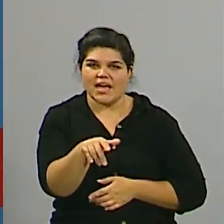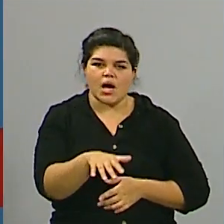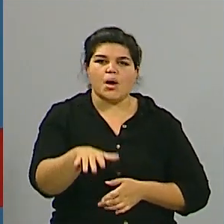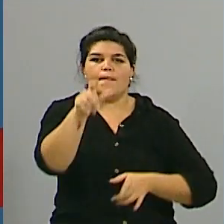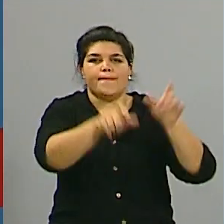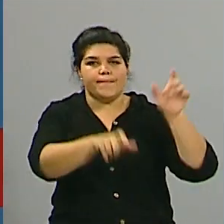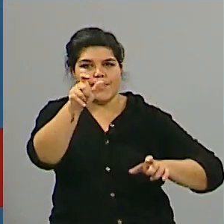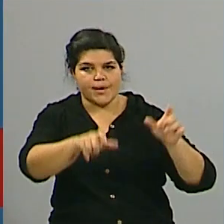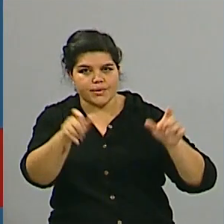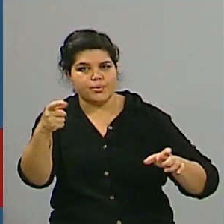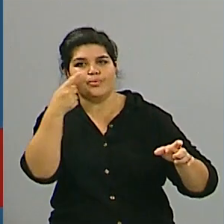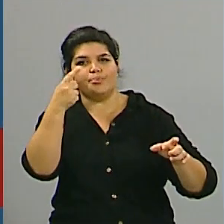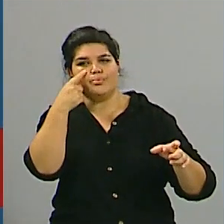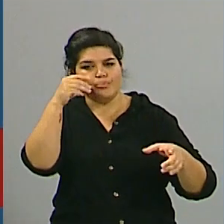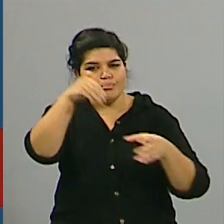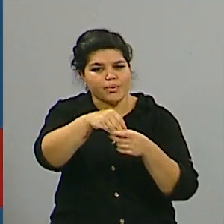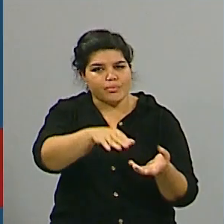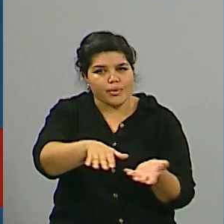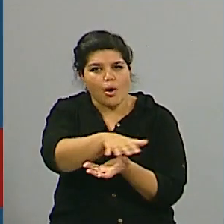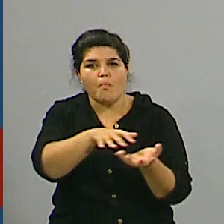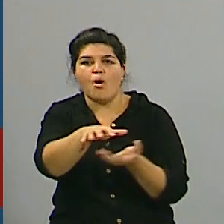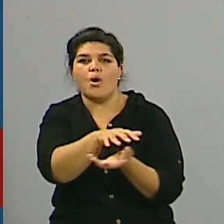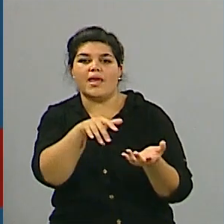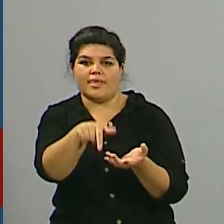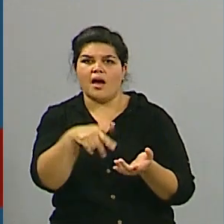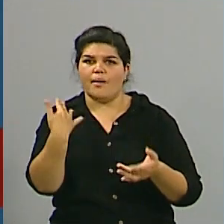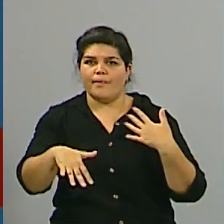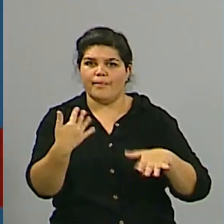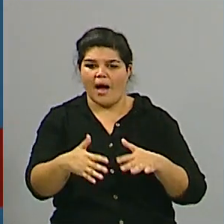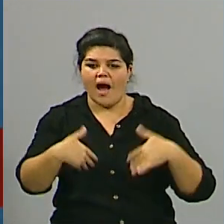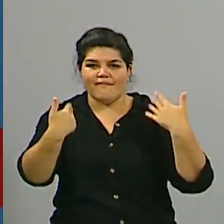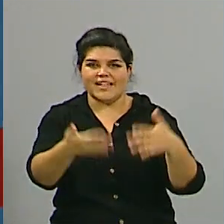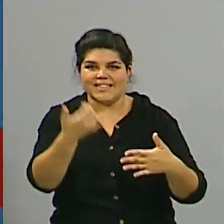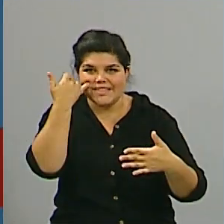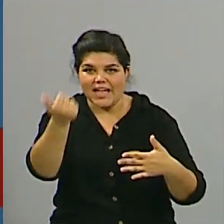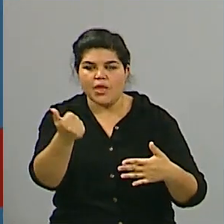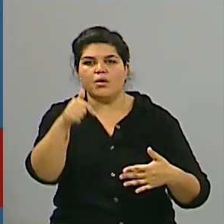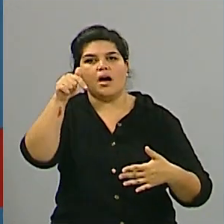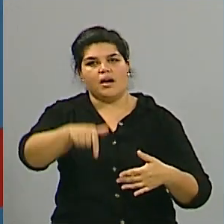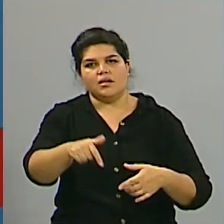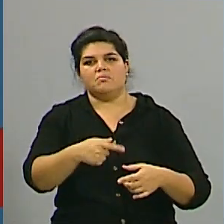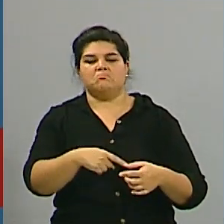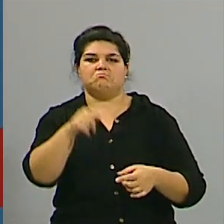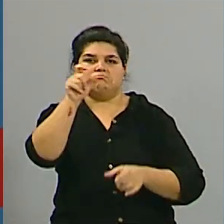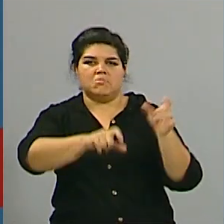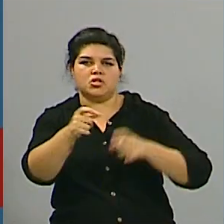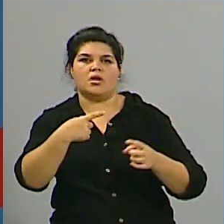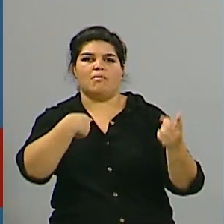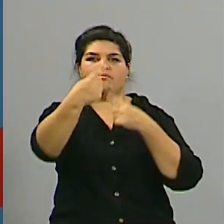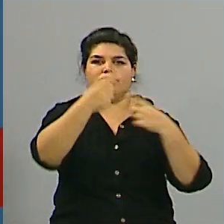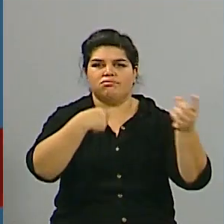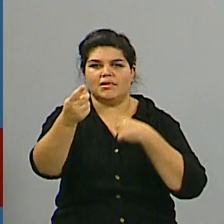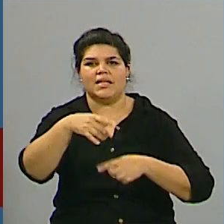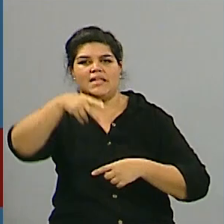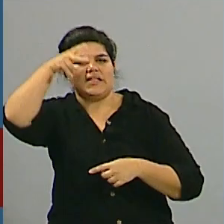digamos, es bastante avanzada porque es un lugar que además donde pasa mucha gente que viene, que viaja, por ejemplo, a Chile o que